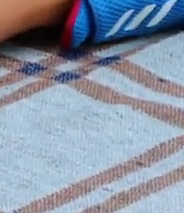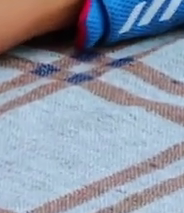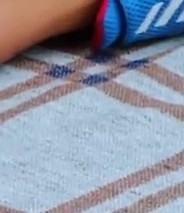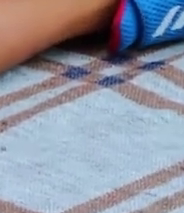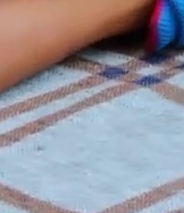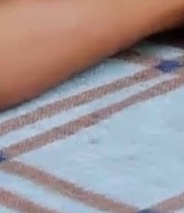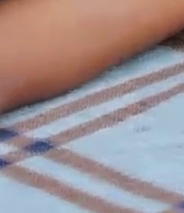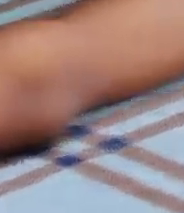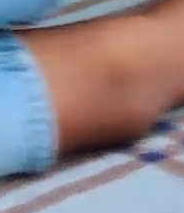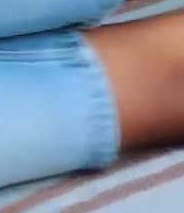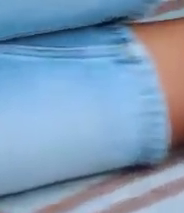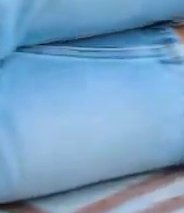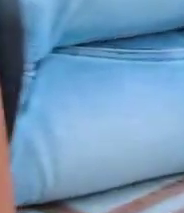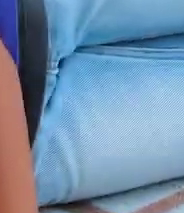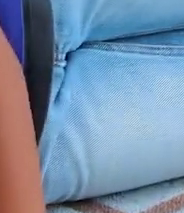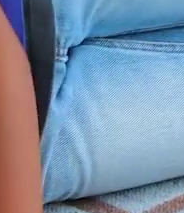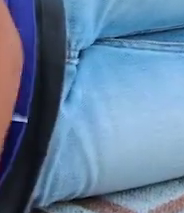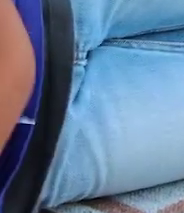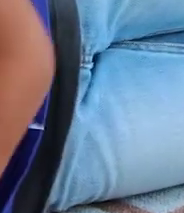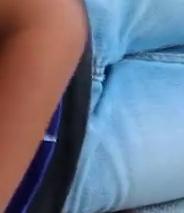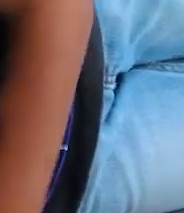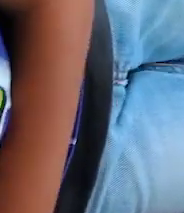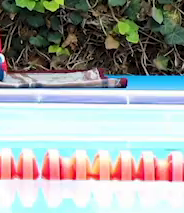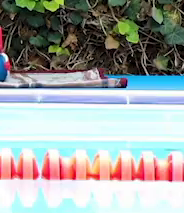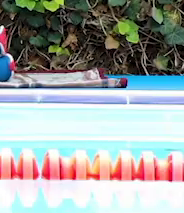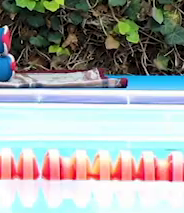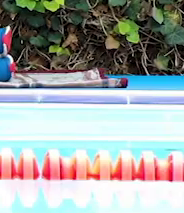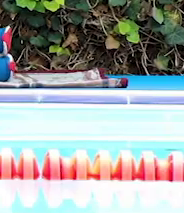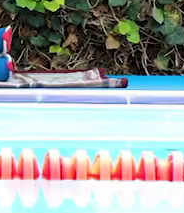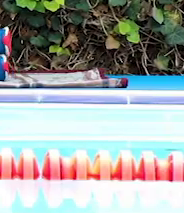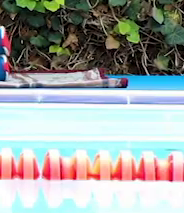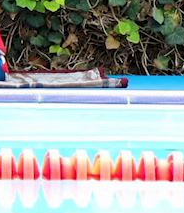y ejecutamos tres veces. Una,